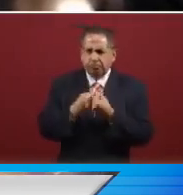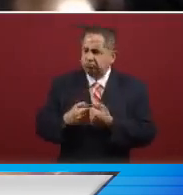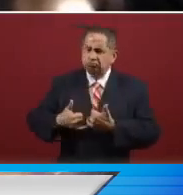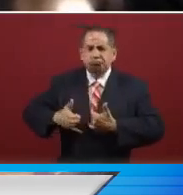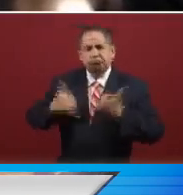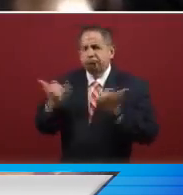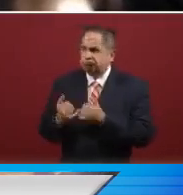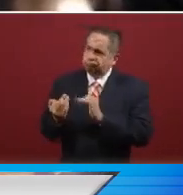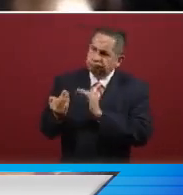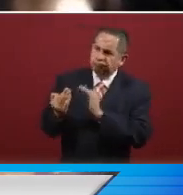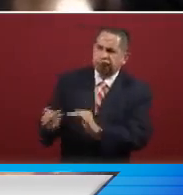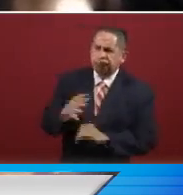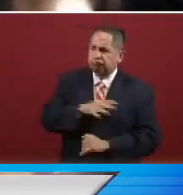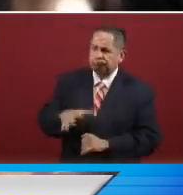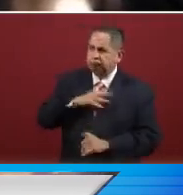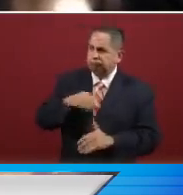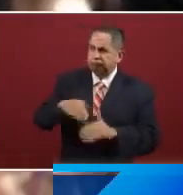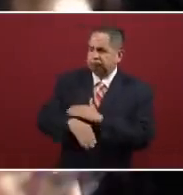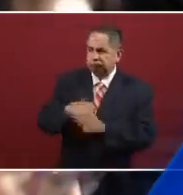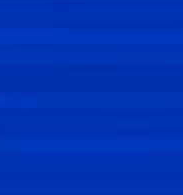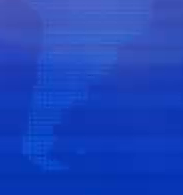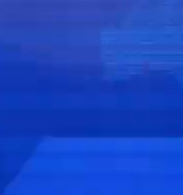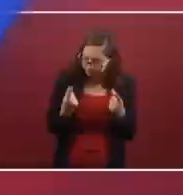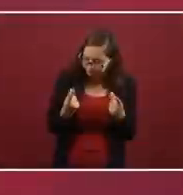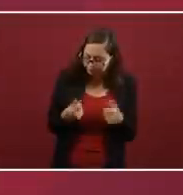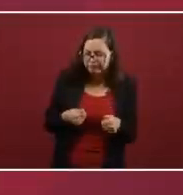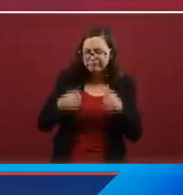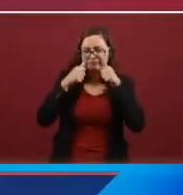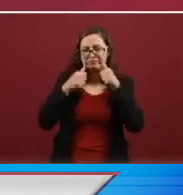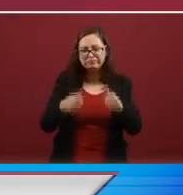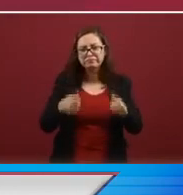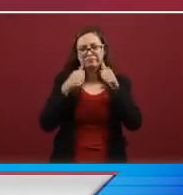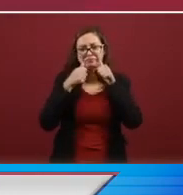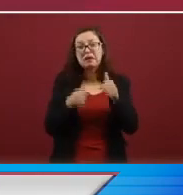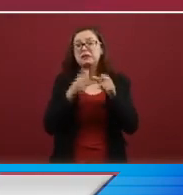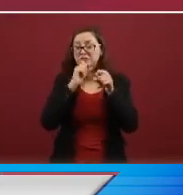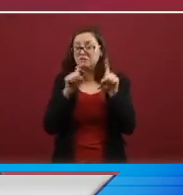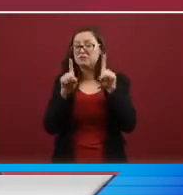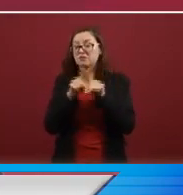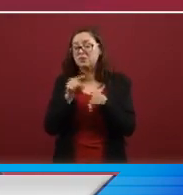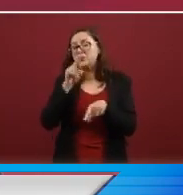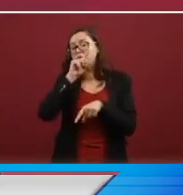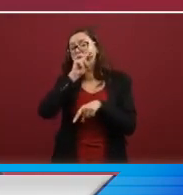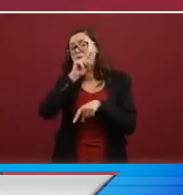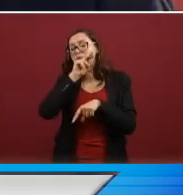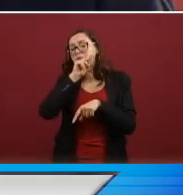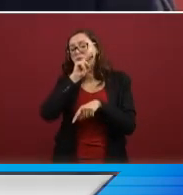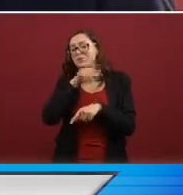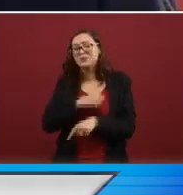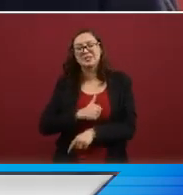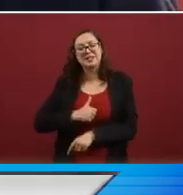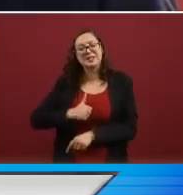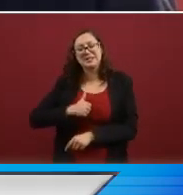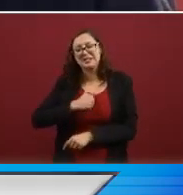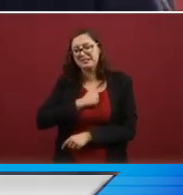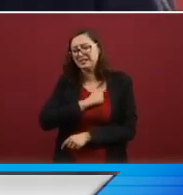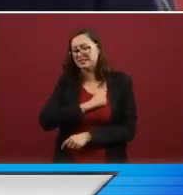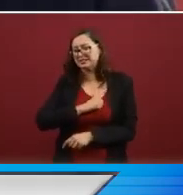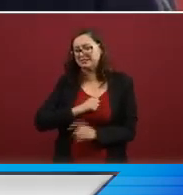premium, ni anticipa la subida de los combustibles. Caso Norberto Ronquillo. Lamentamos mucho